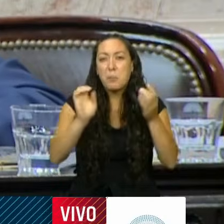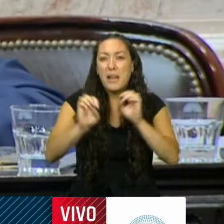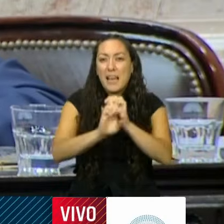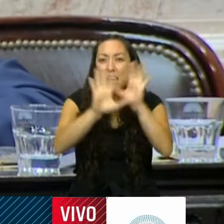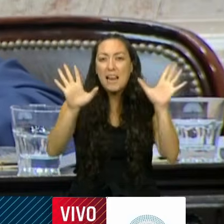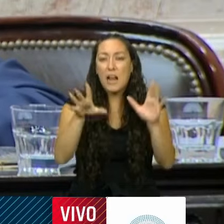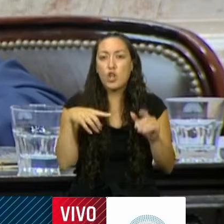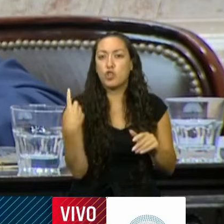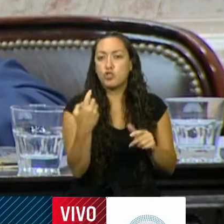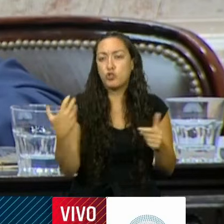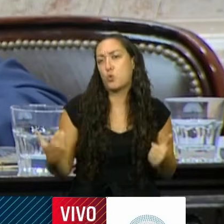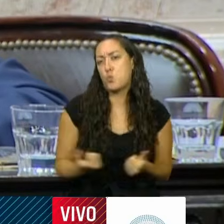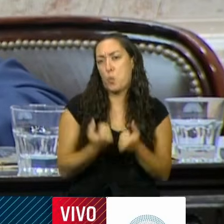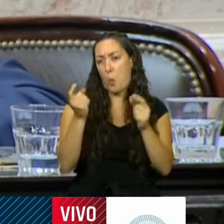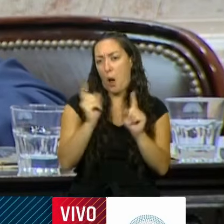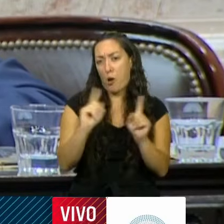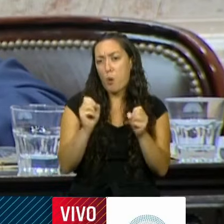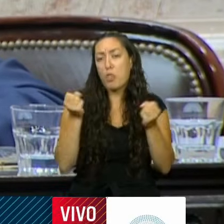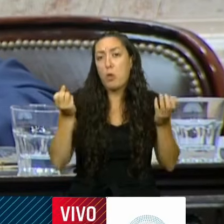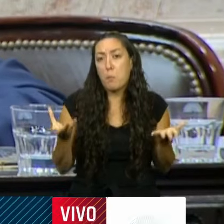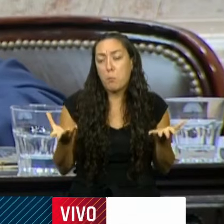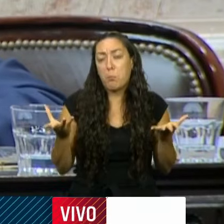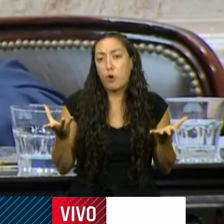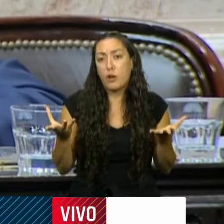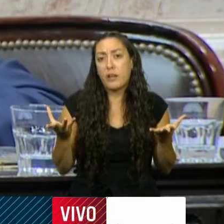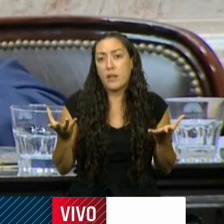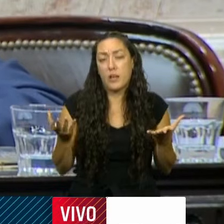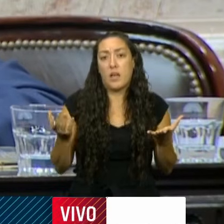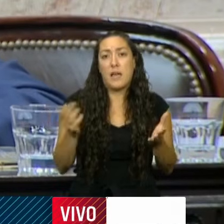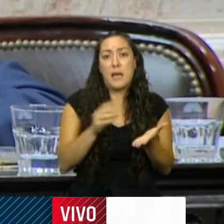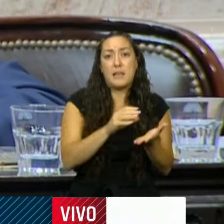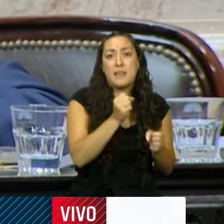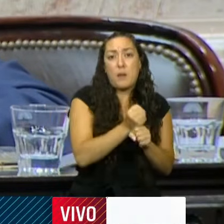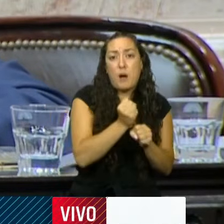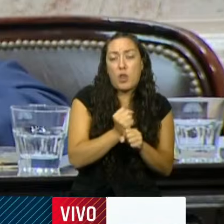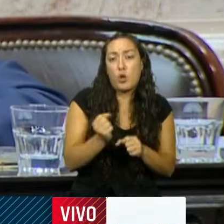estamos de acuerdo porque no considera a los nuestros.